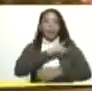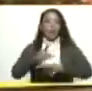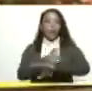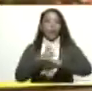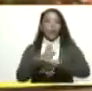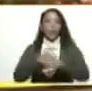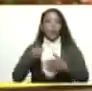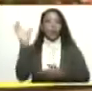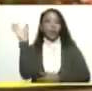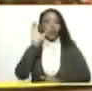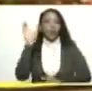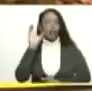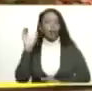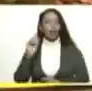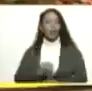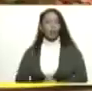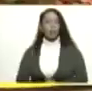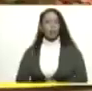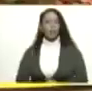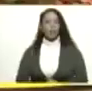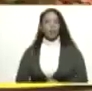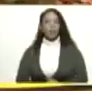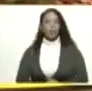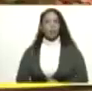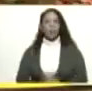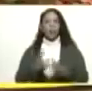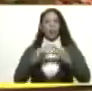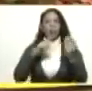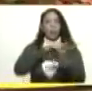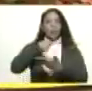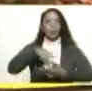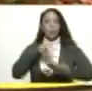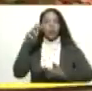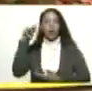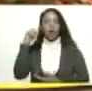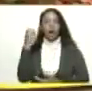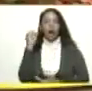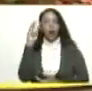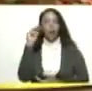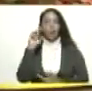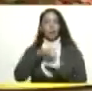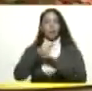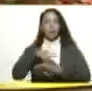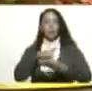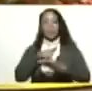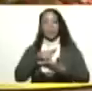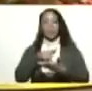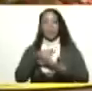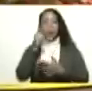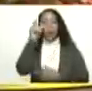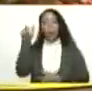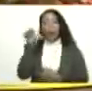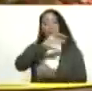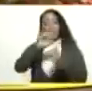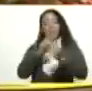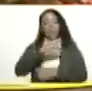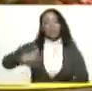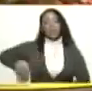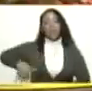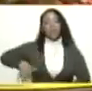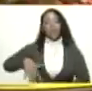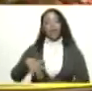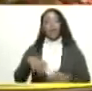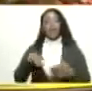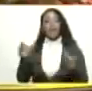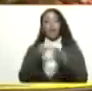Caracas. Está en todas las jugadas Naúm Fernández. Francisco Torrealba, vicepresidente para la clase